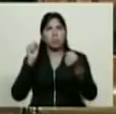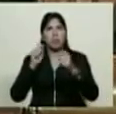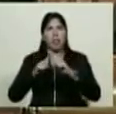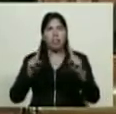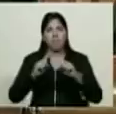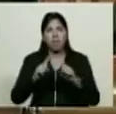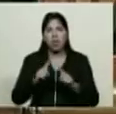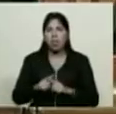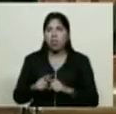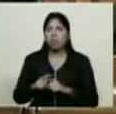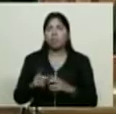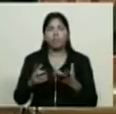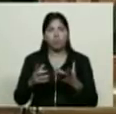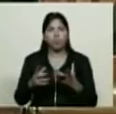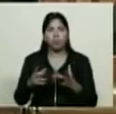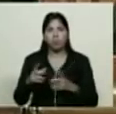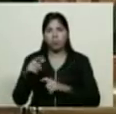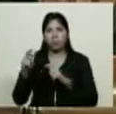los venezolanos,